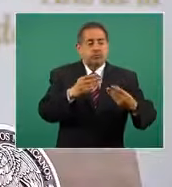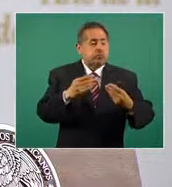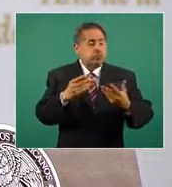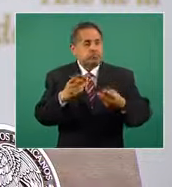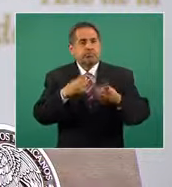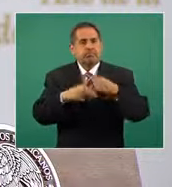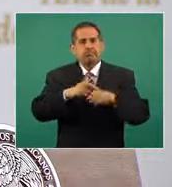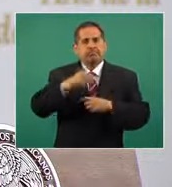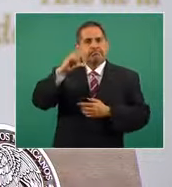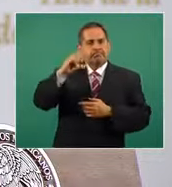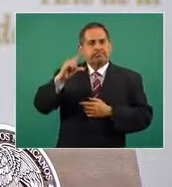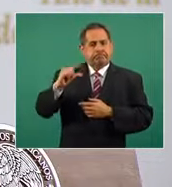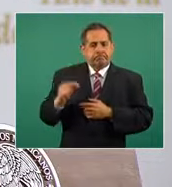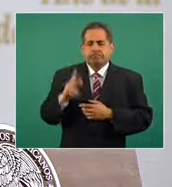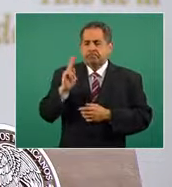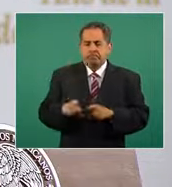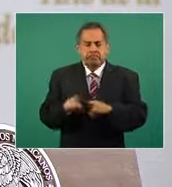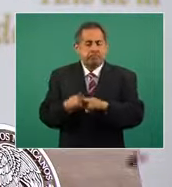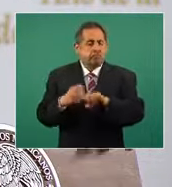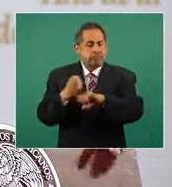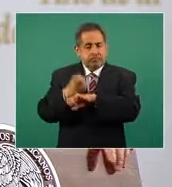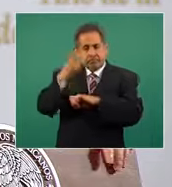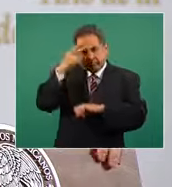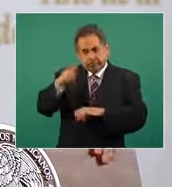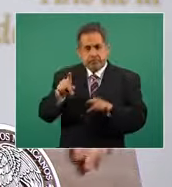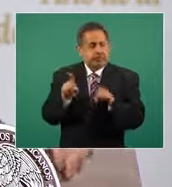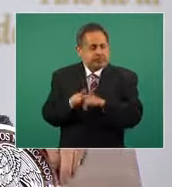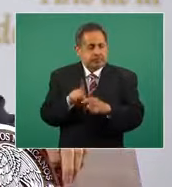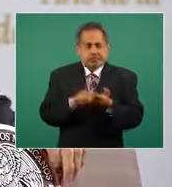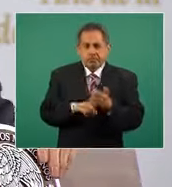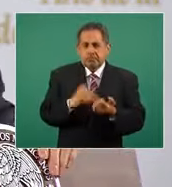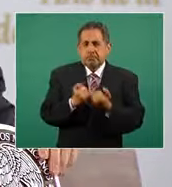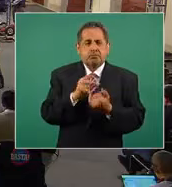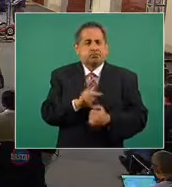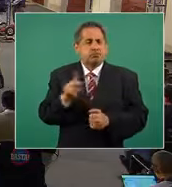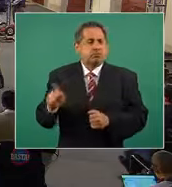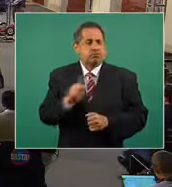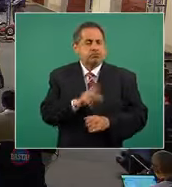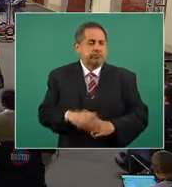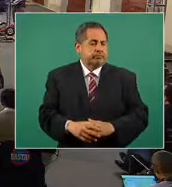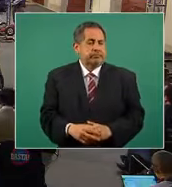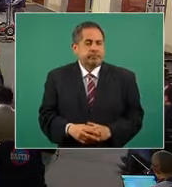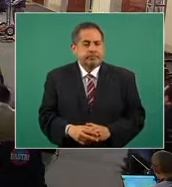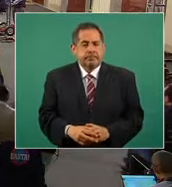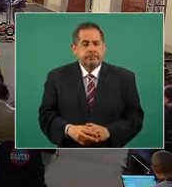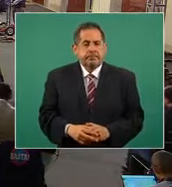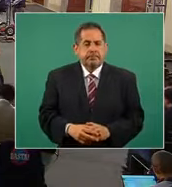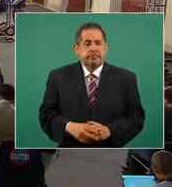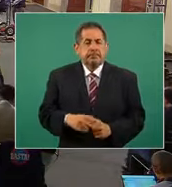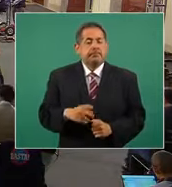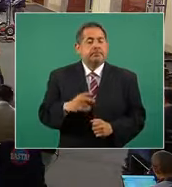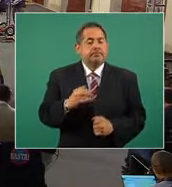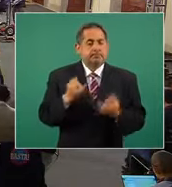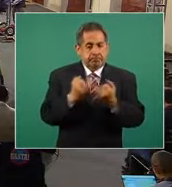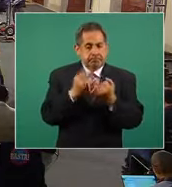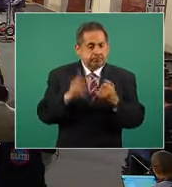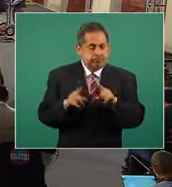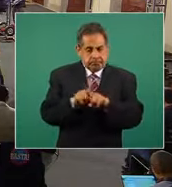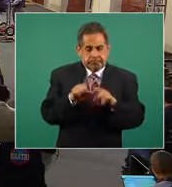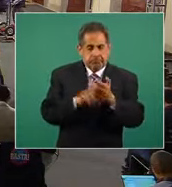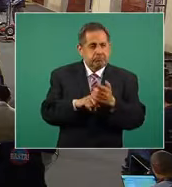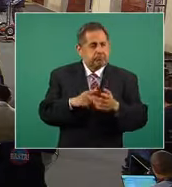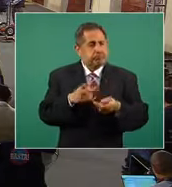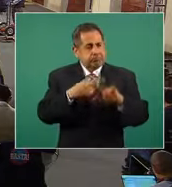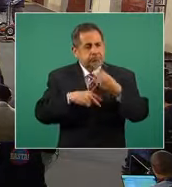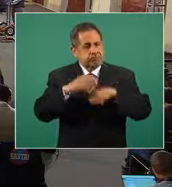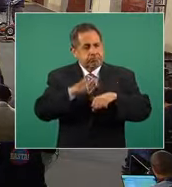reducción nacional. Lo mismo el Estado de México, que sigue un patrón semejante a este. La siguiente, igualmente hospitalizaciones, tiene ya una